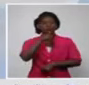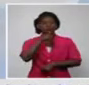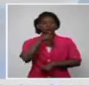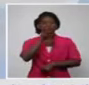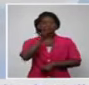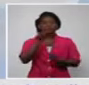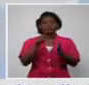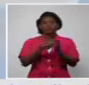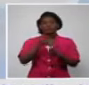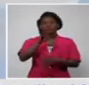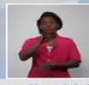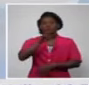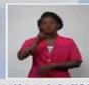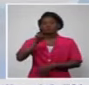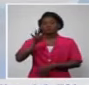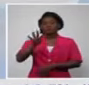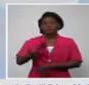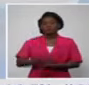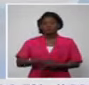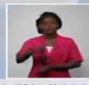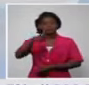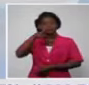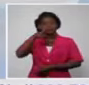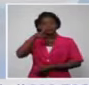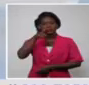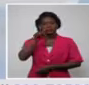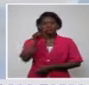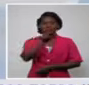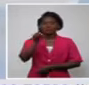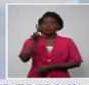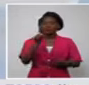2.924, en vigilancia